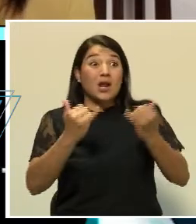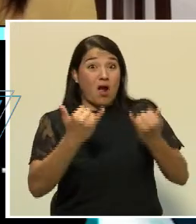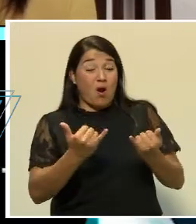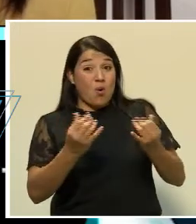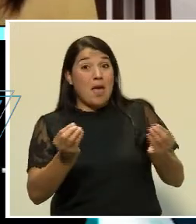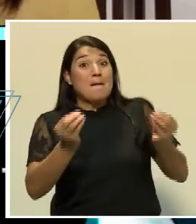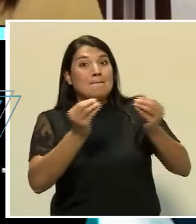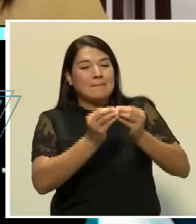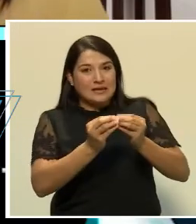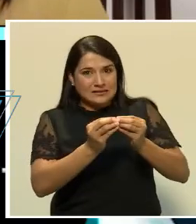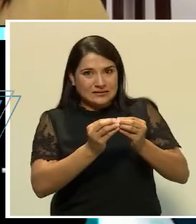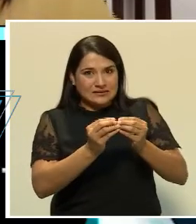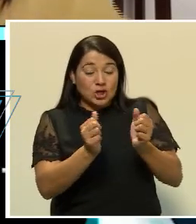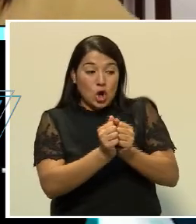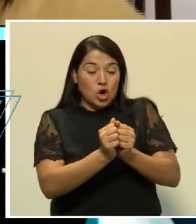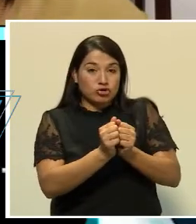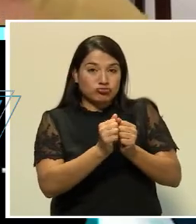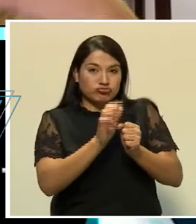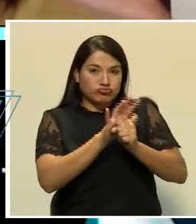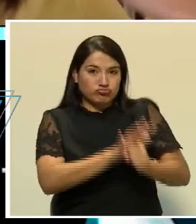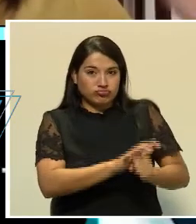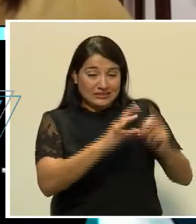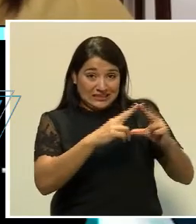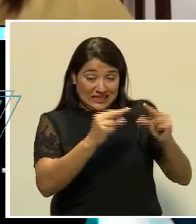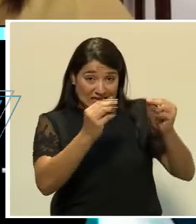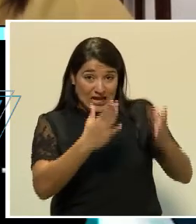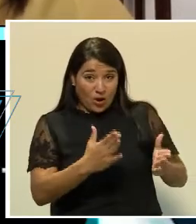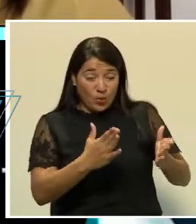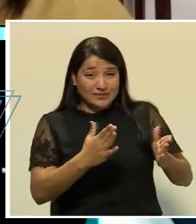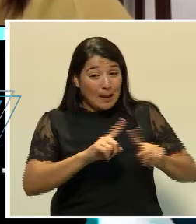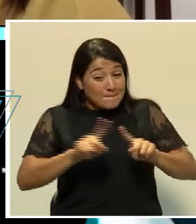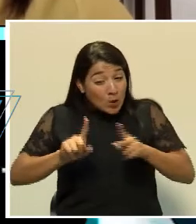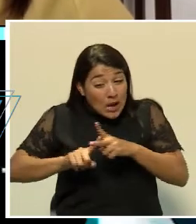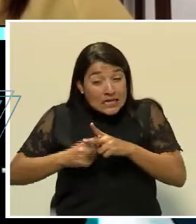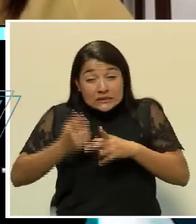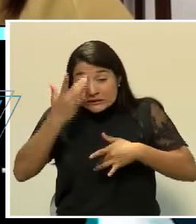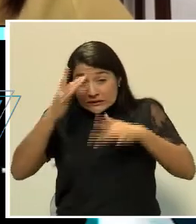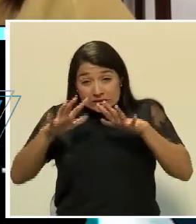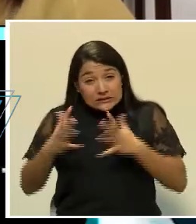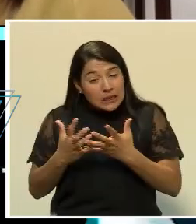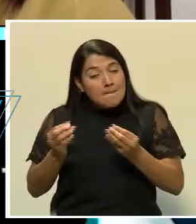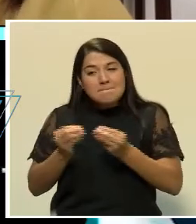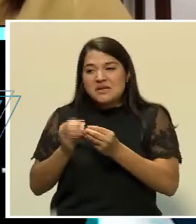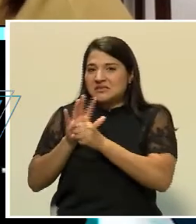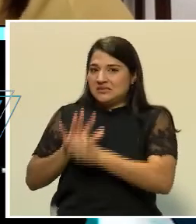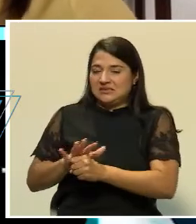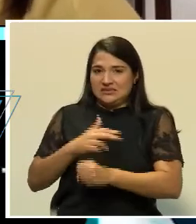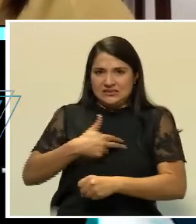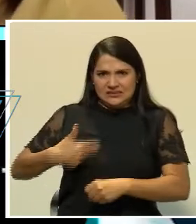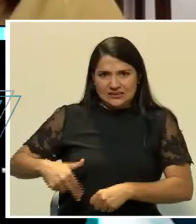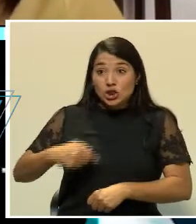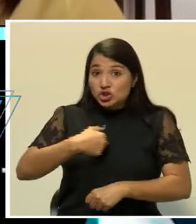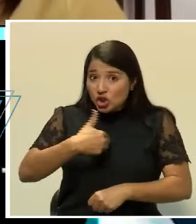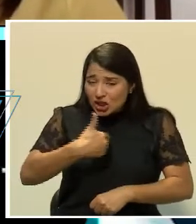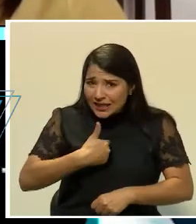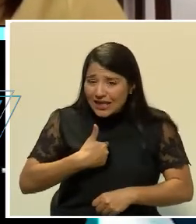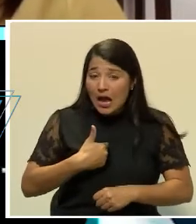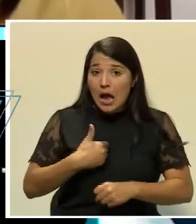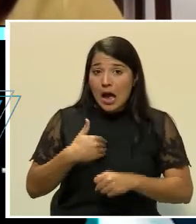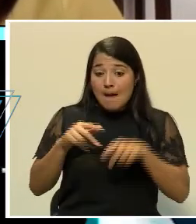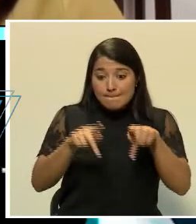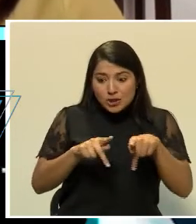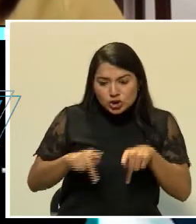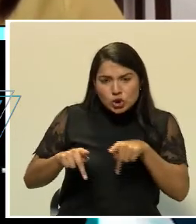sobre los chinos. Y yo tengo personas, amigos que tenían negocios chinos,